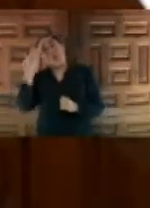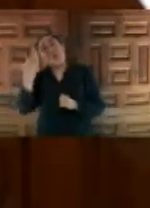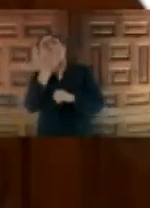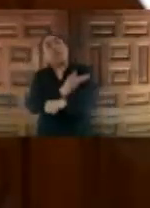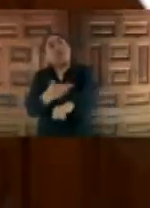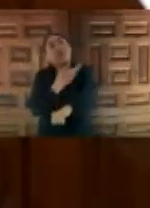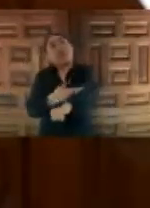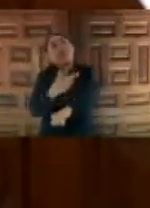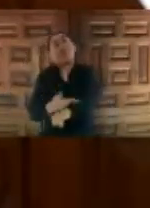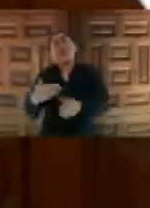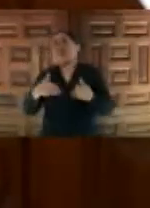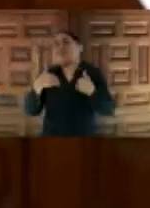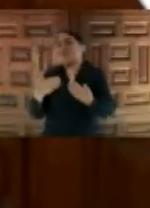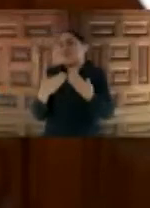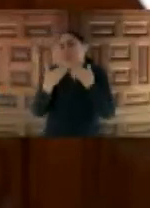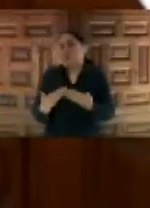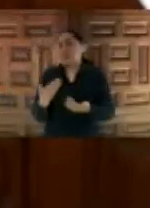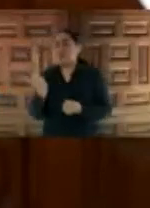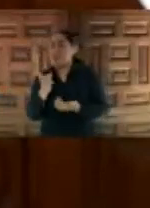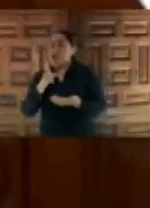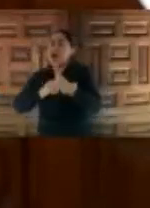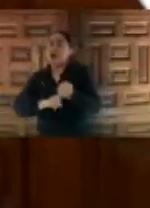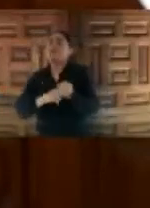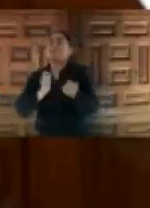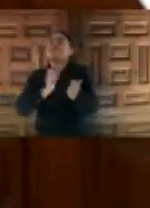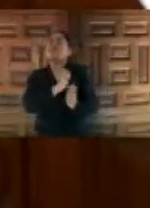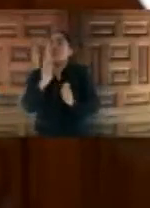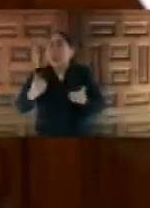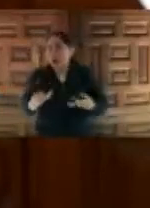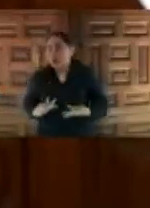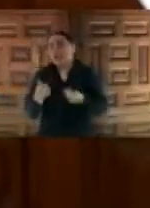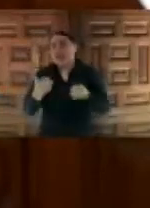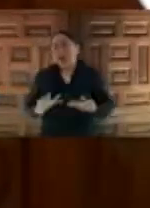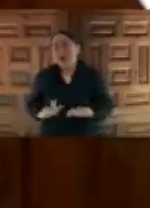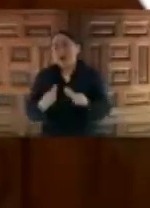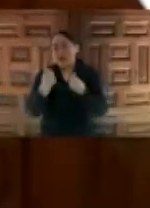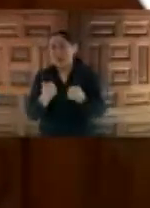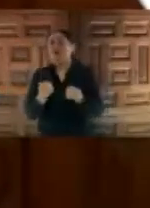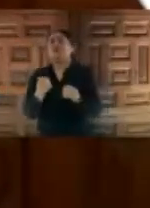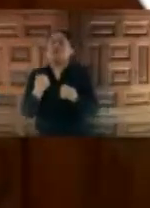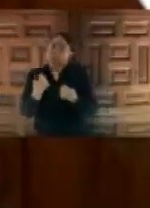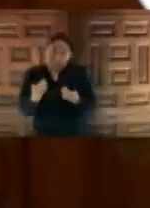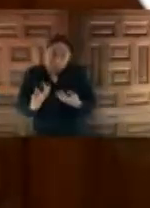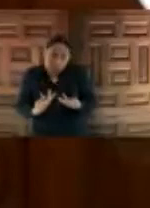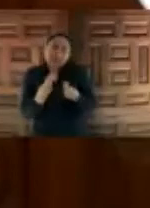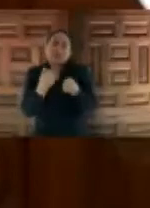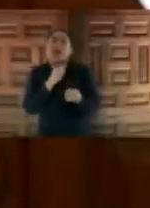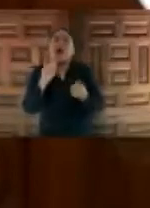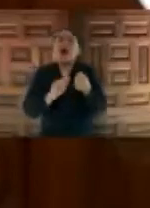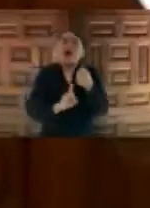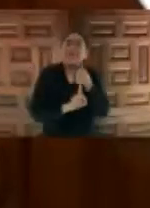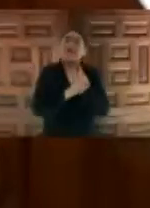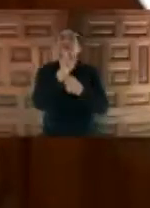desconfianza en el ejercicio del gasto en los productos y aunque efectivamente hay casos muy puntuales en términos de problemas